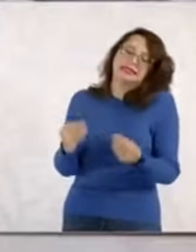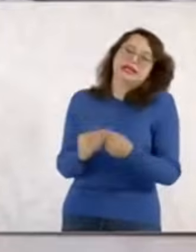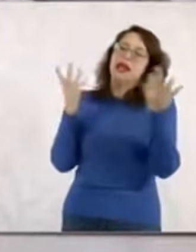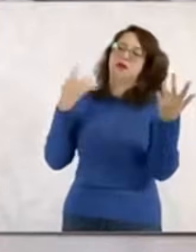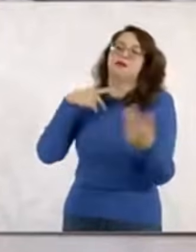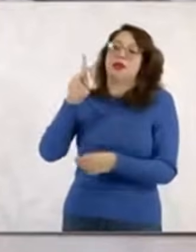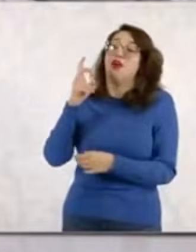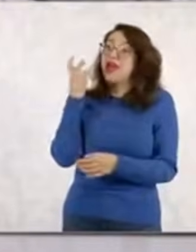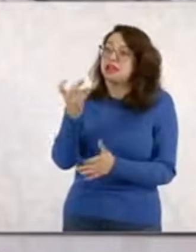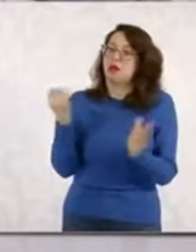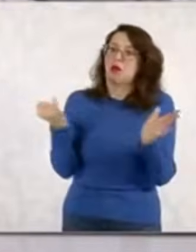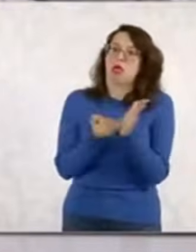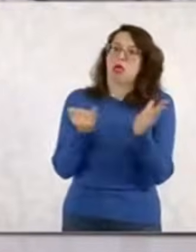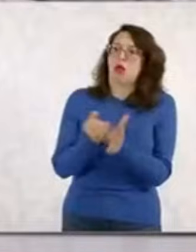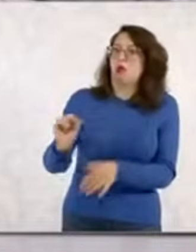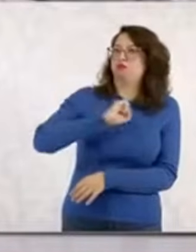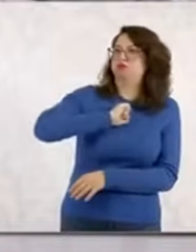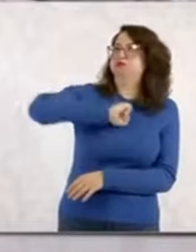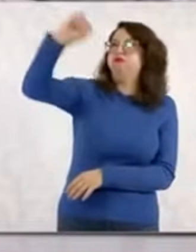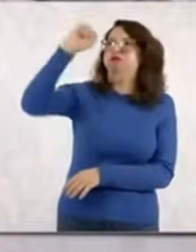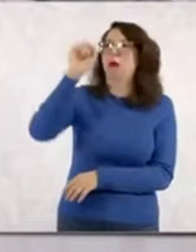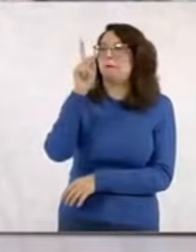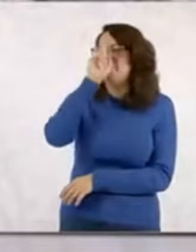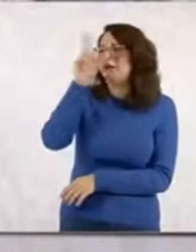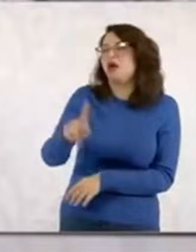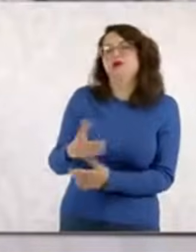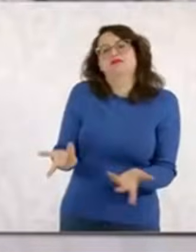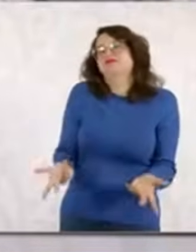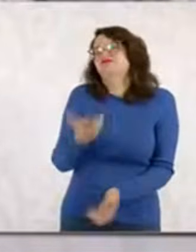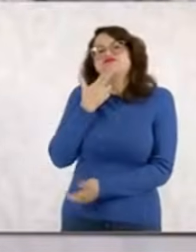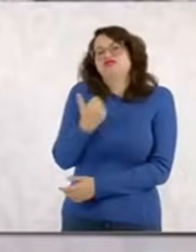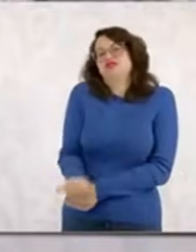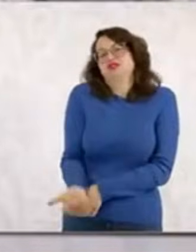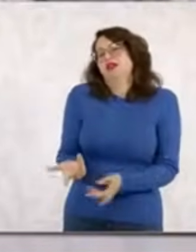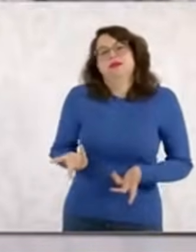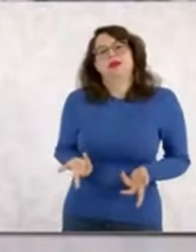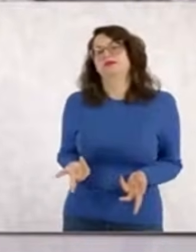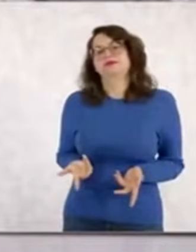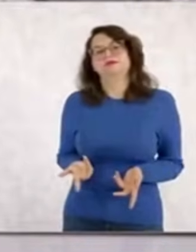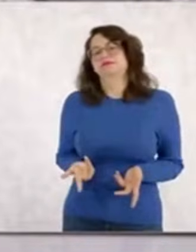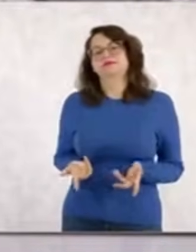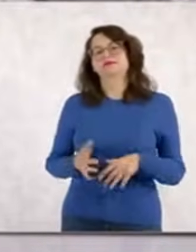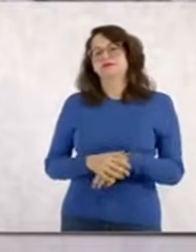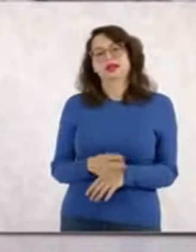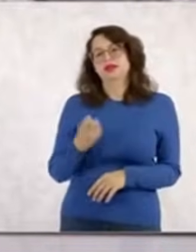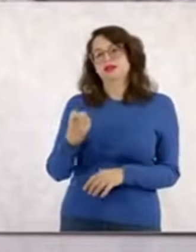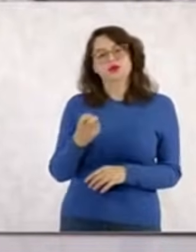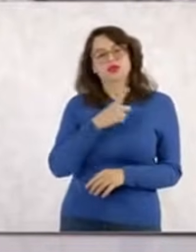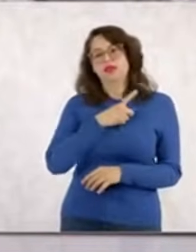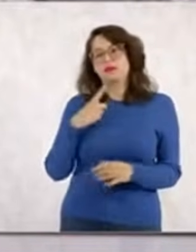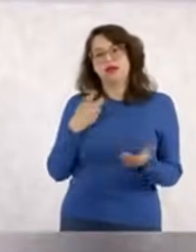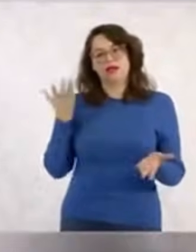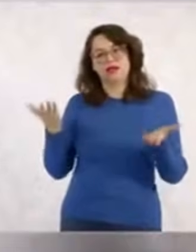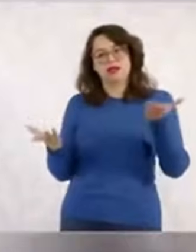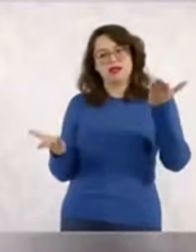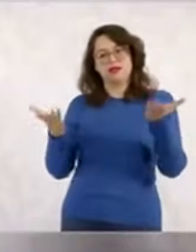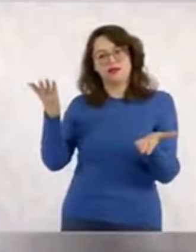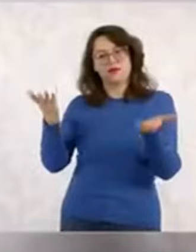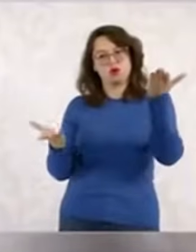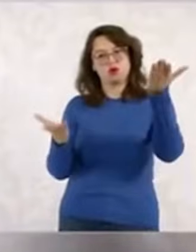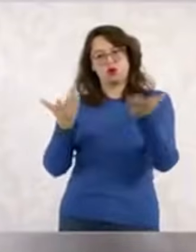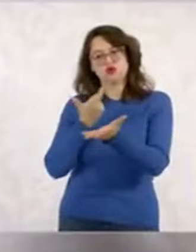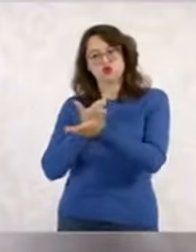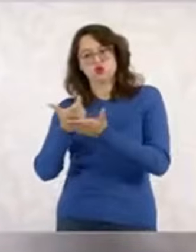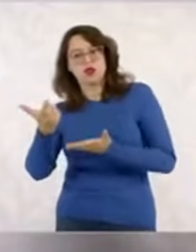entonces lo que te aumento el salario, pues te impacta en el aumento de precios de lo que estás comprando. Y además de otras